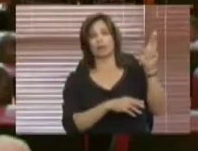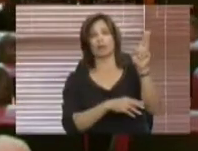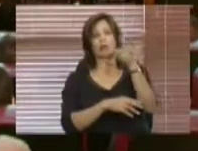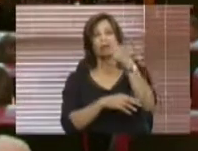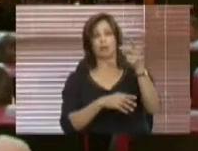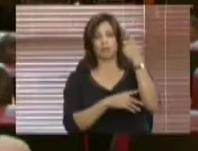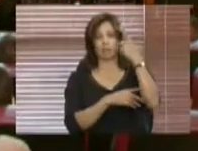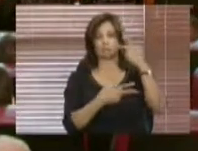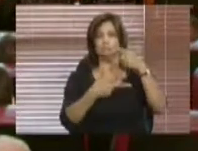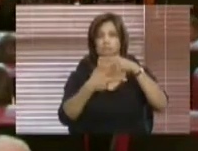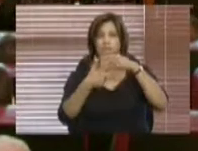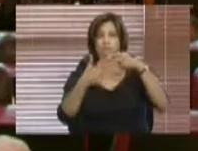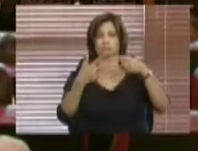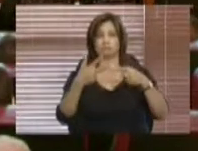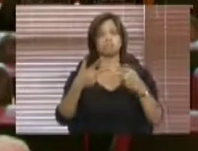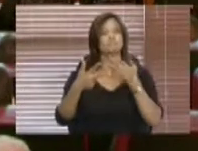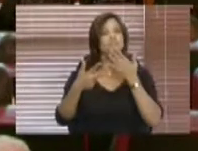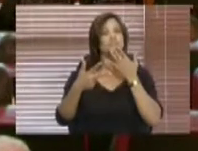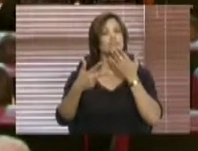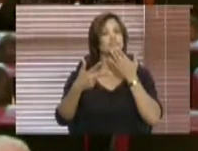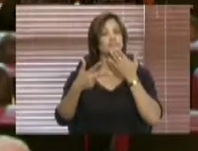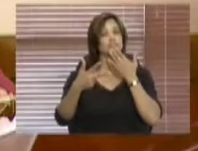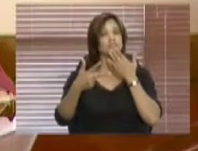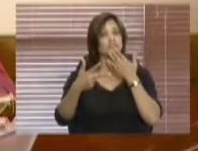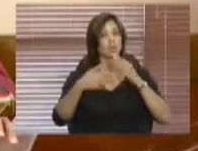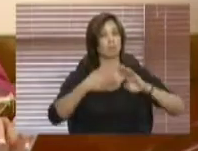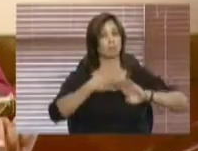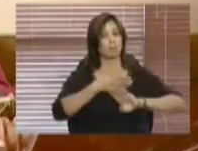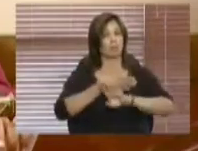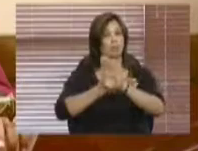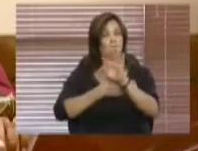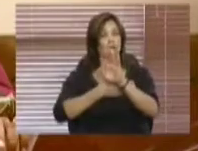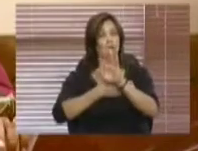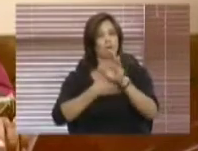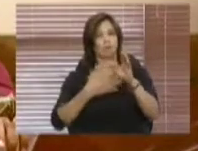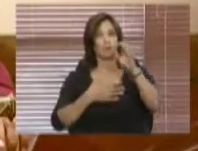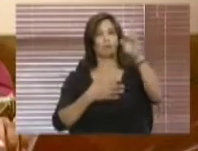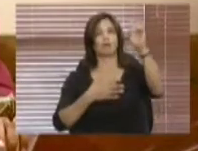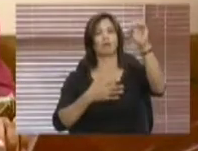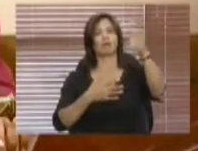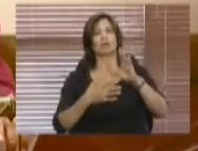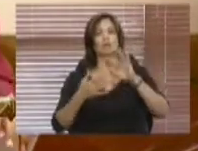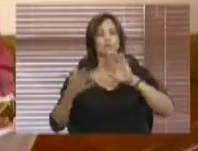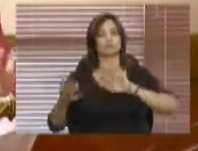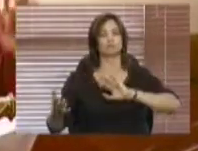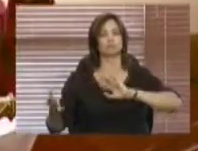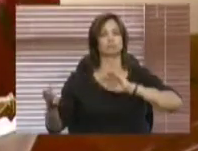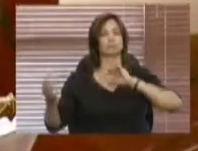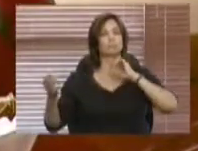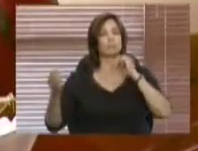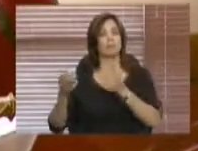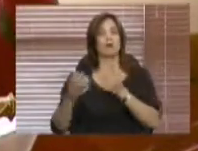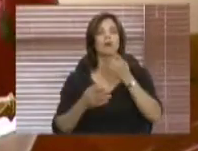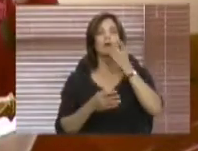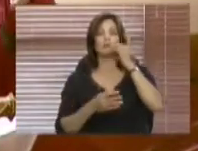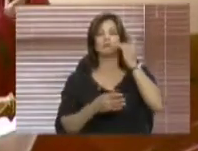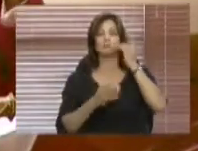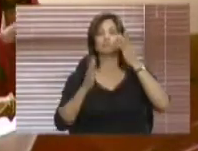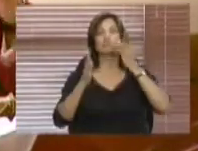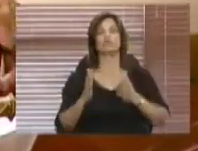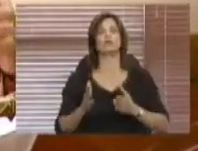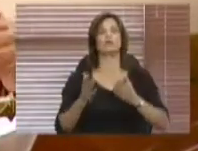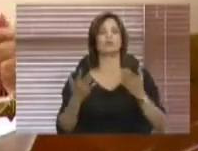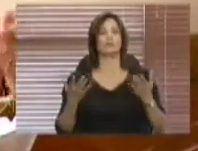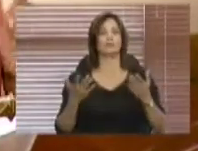bandera tricolor con la protección de Dios omnipotente. Duarte